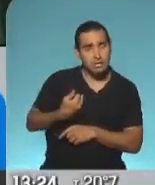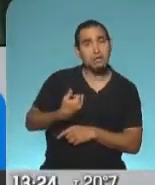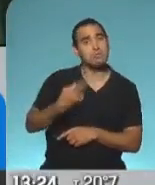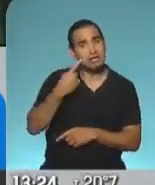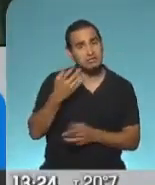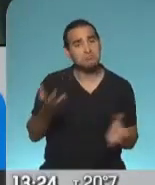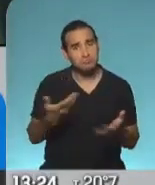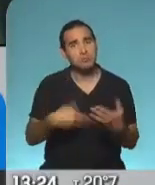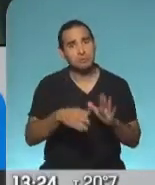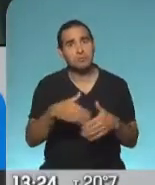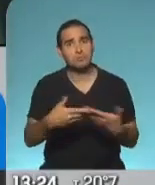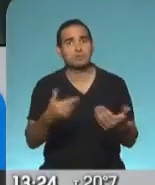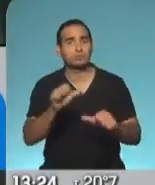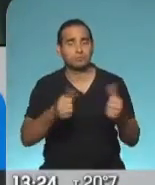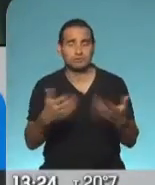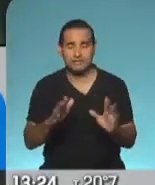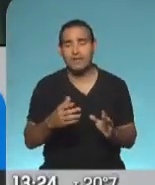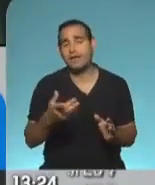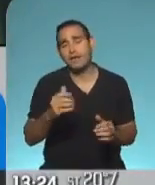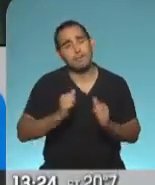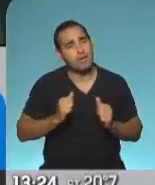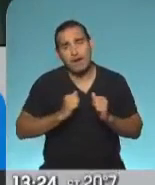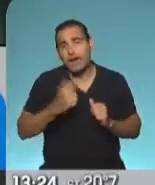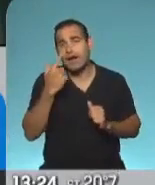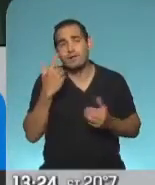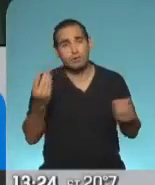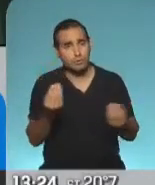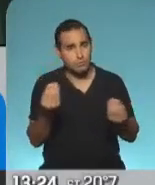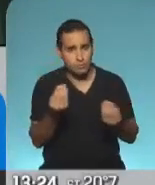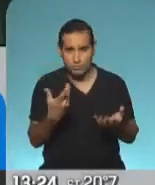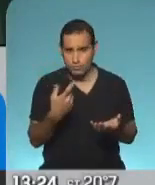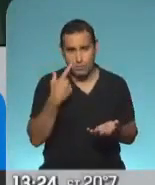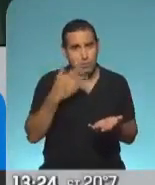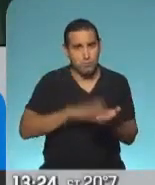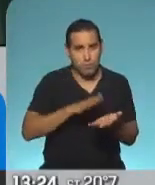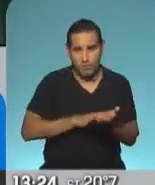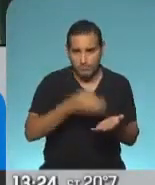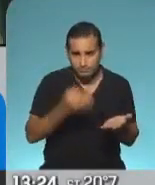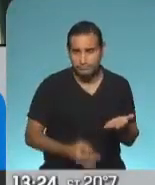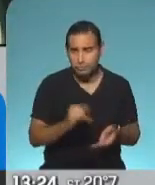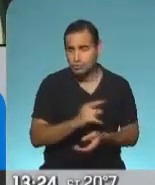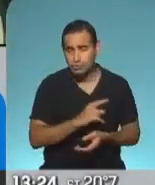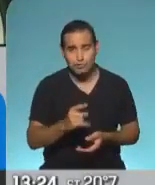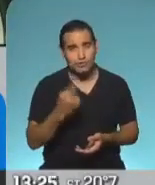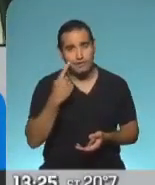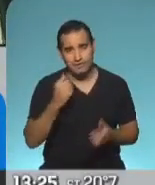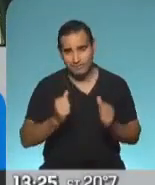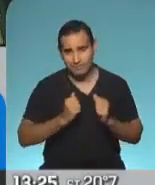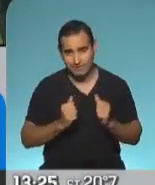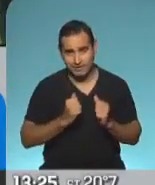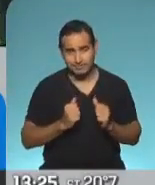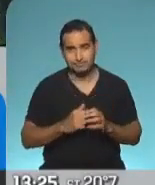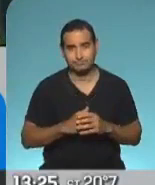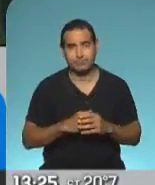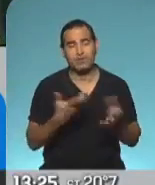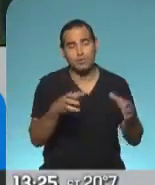como para iniciar el estudio clínico. Habrá que ver si en esta oportunidad logramos demostrar efectividad en un estudio clínico que tiene que ser contra un